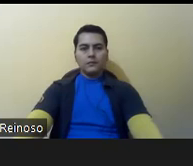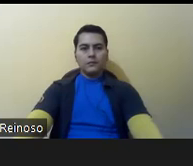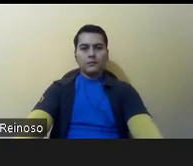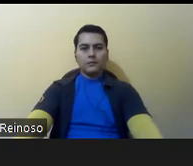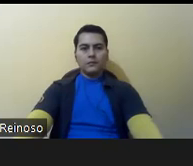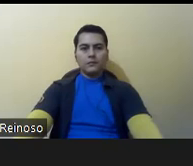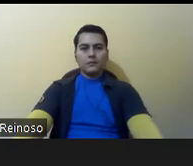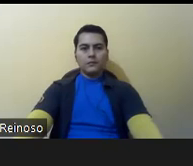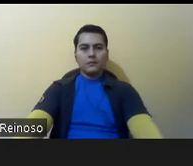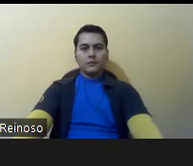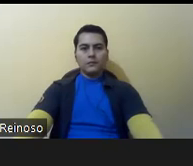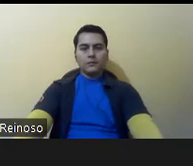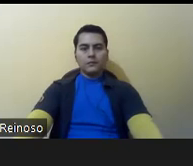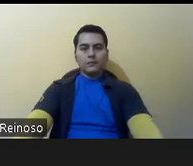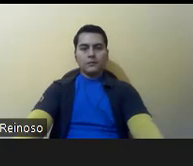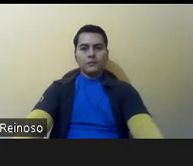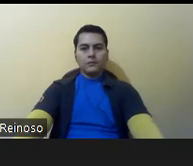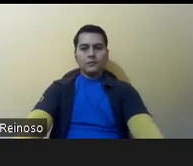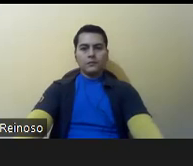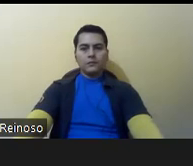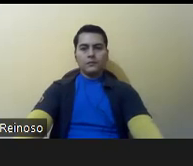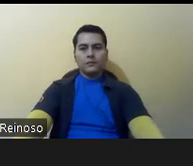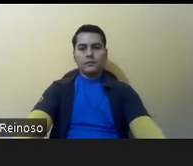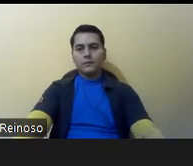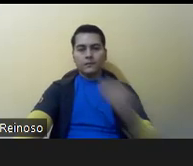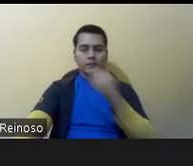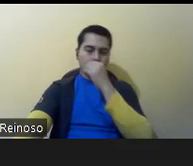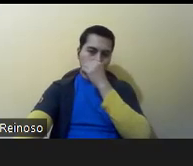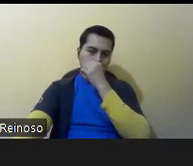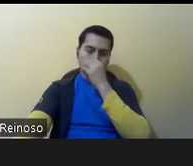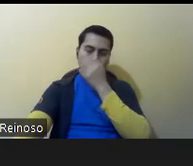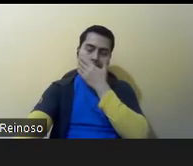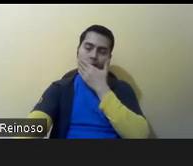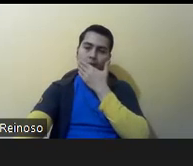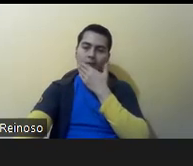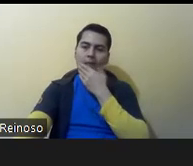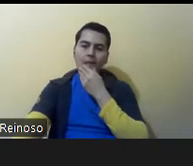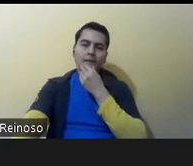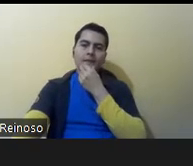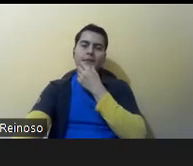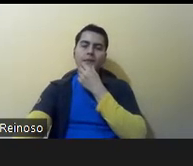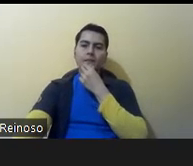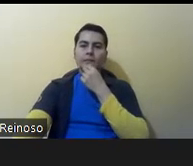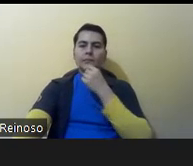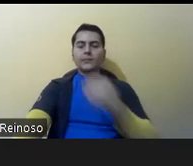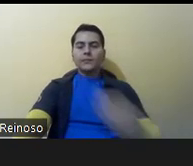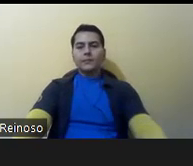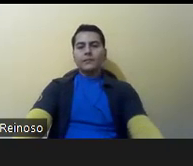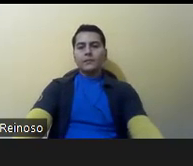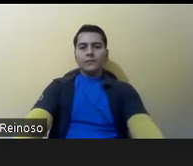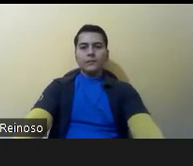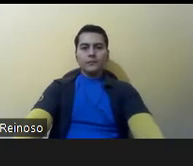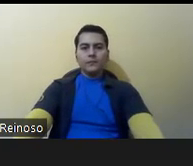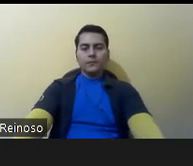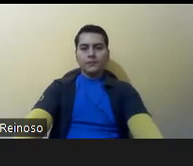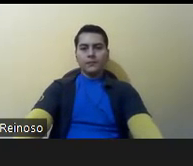conformistas prácticamente, Ya, ¿no? vean. Hay acciones que nos llevan a ser negativos, como usted lo dice.